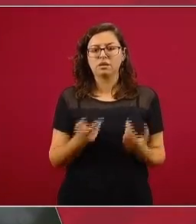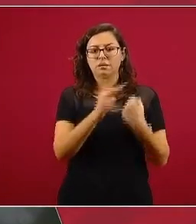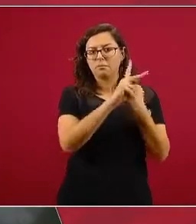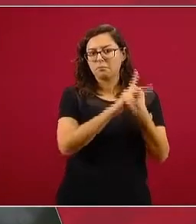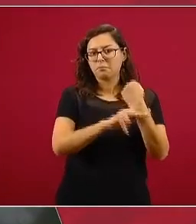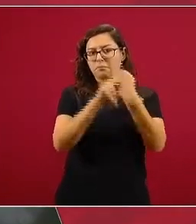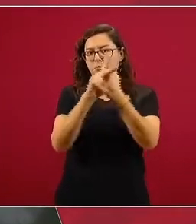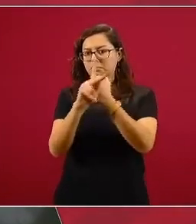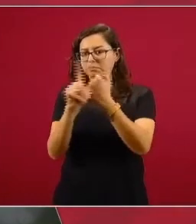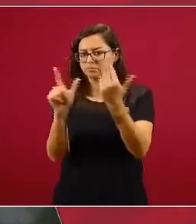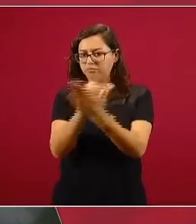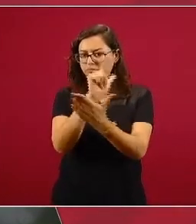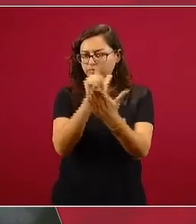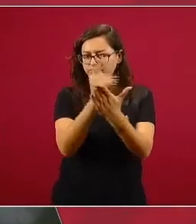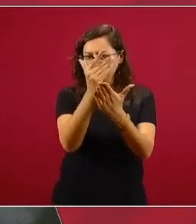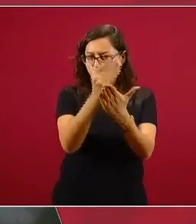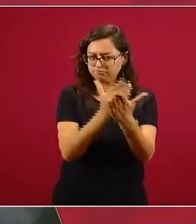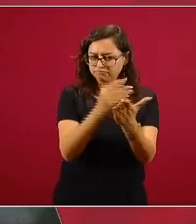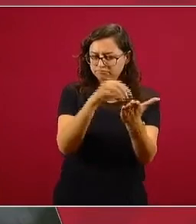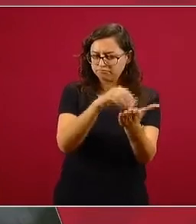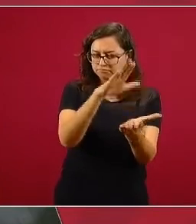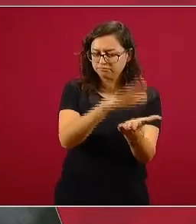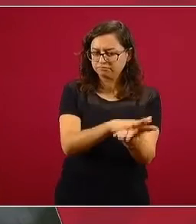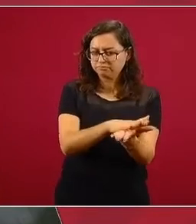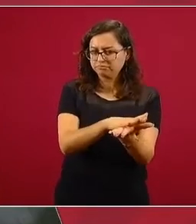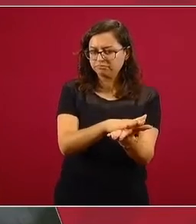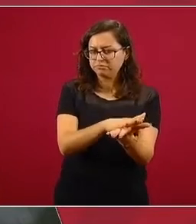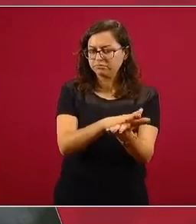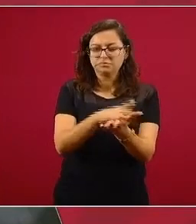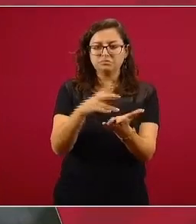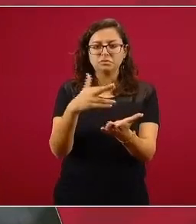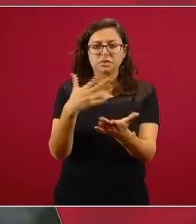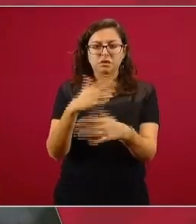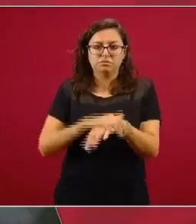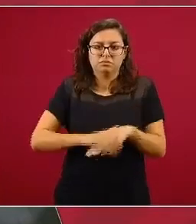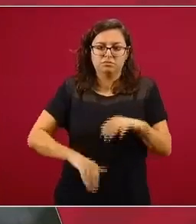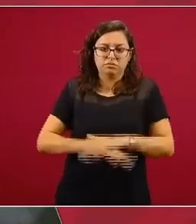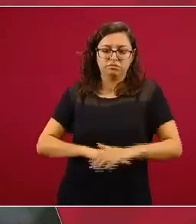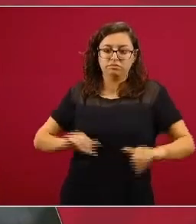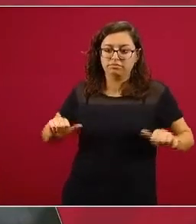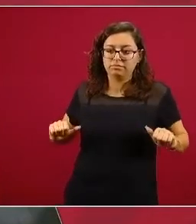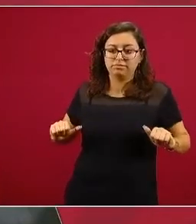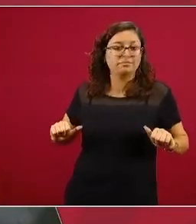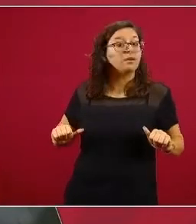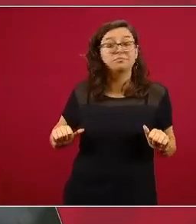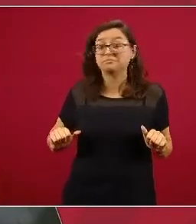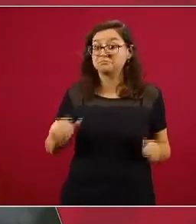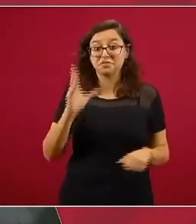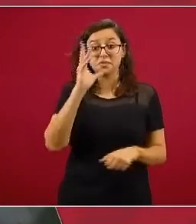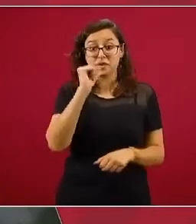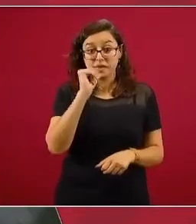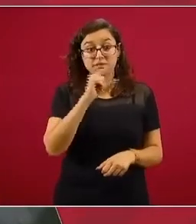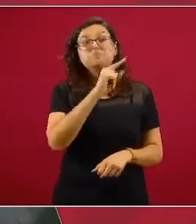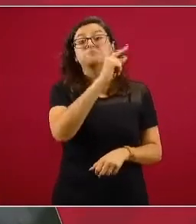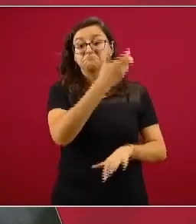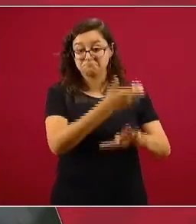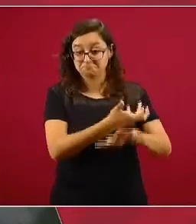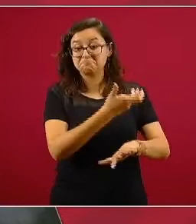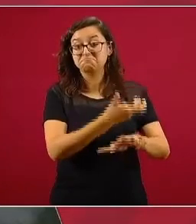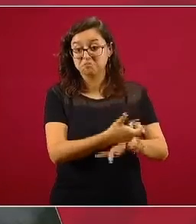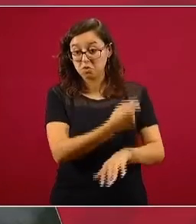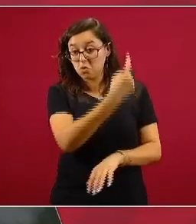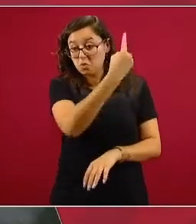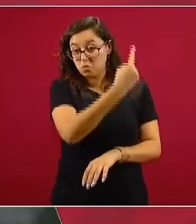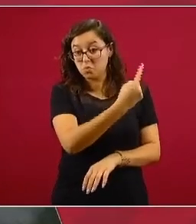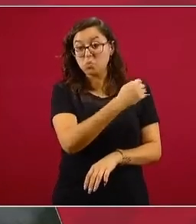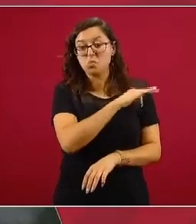un marco jurídico que permita establecer una excepción de esa responsabilidad, excepto en Estados Unidos, que desde hace